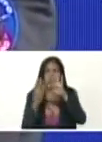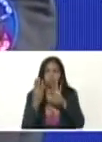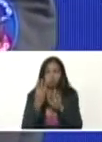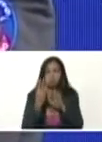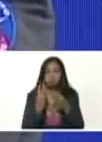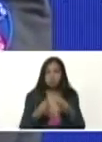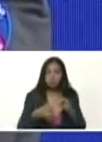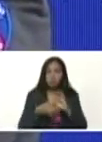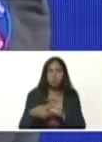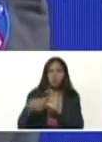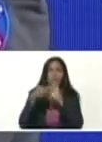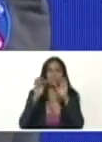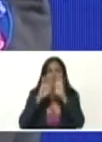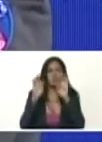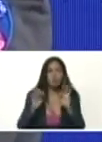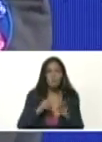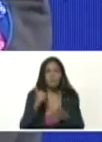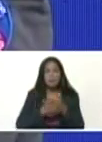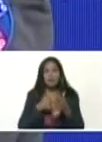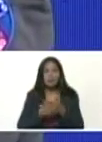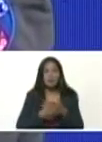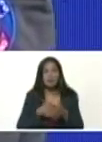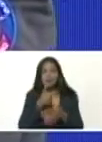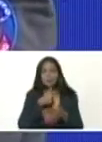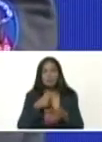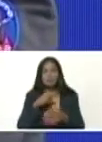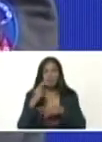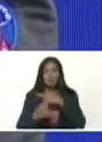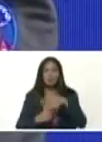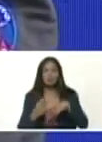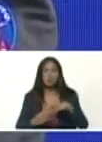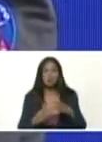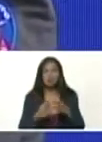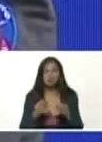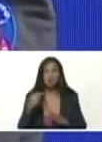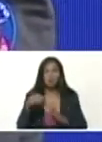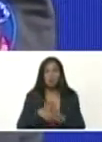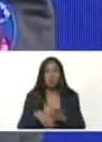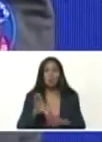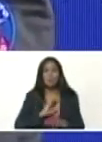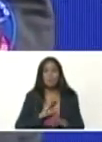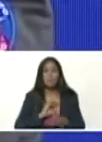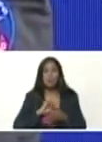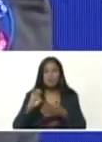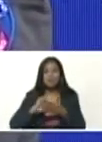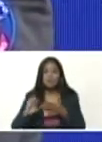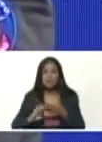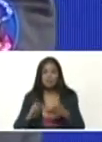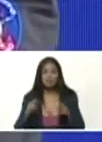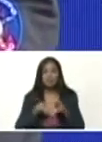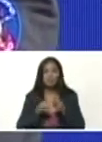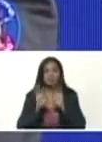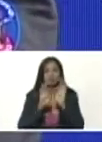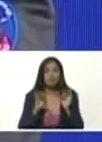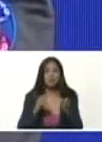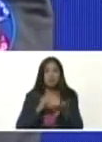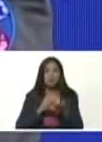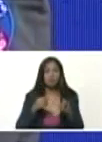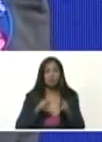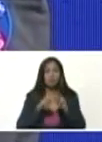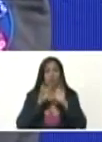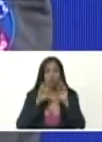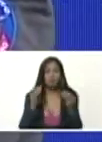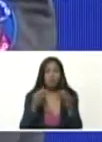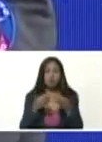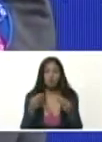con nuestro método táctico de resistencia revolucionaria. Todo bajo el concepto estratégico operacional y aplicando todo lo que